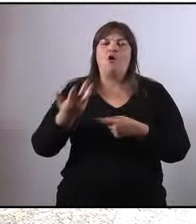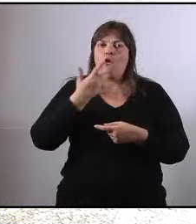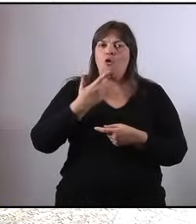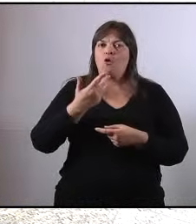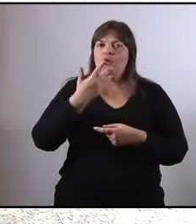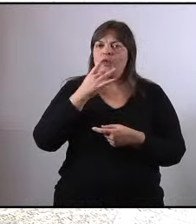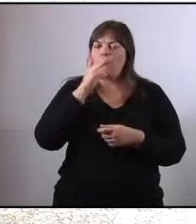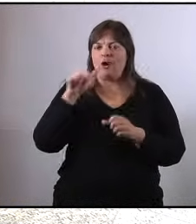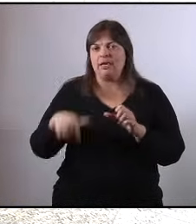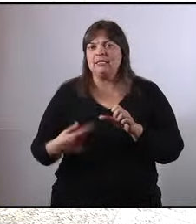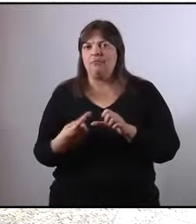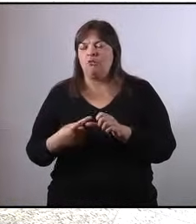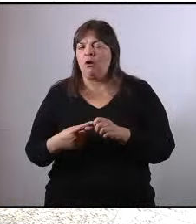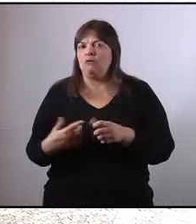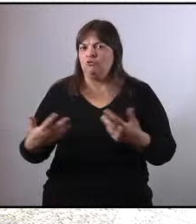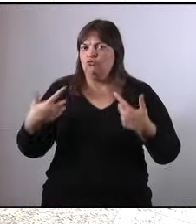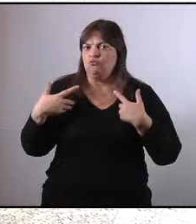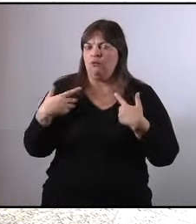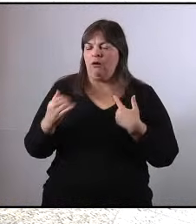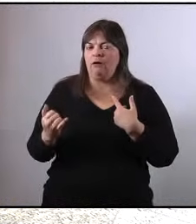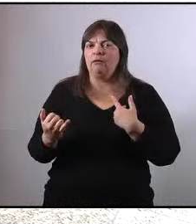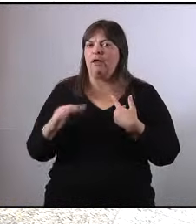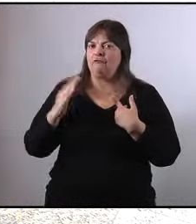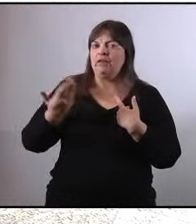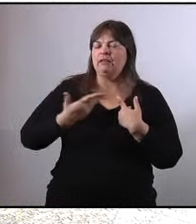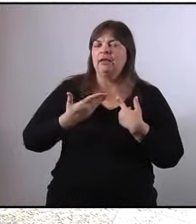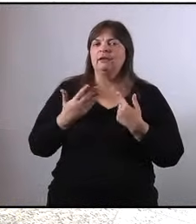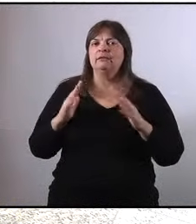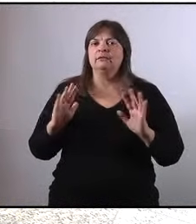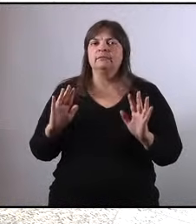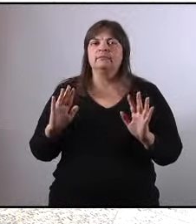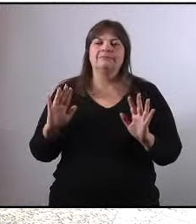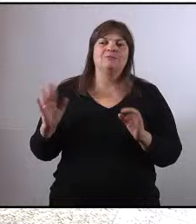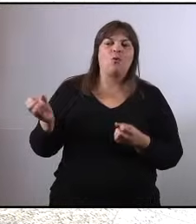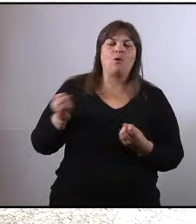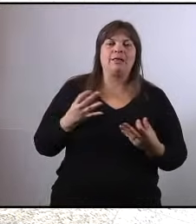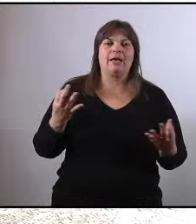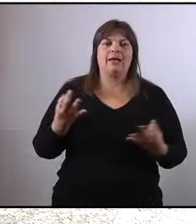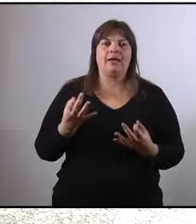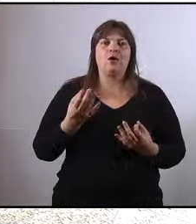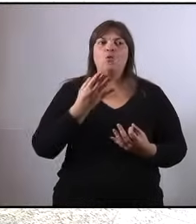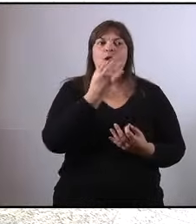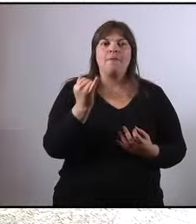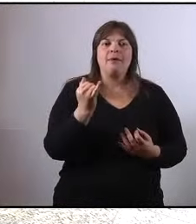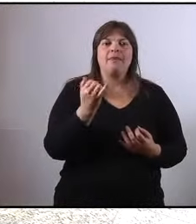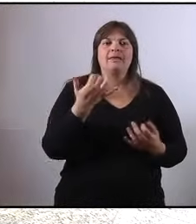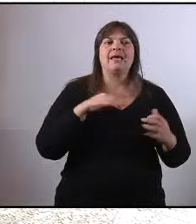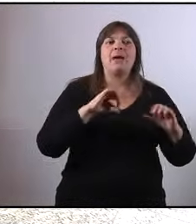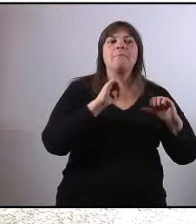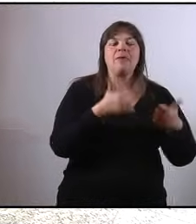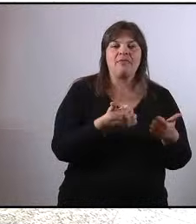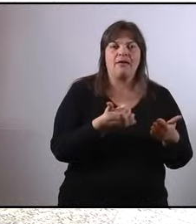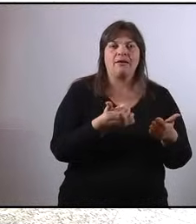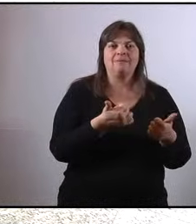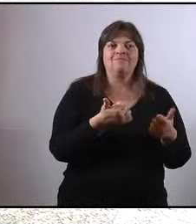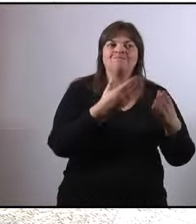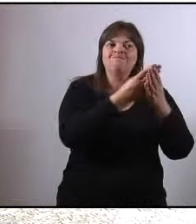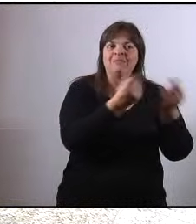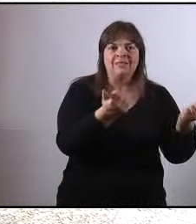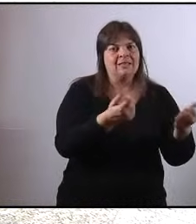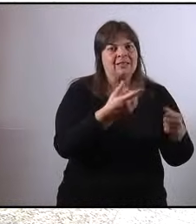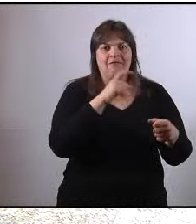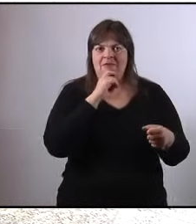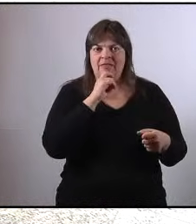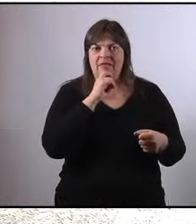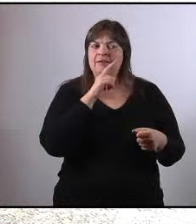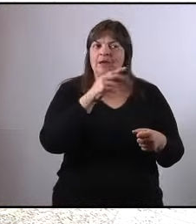mucho en Extremadura y la verdad es que nos comentan que una vez que entra es muy complicado de poderla erradicar y están un